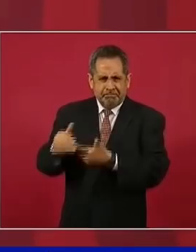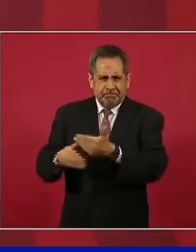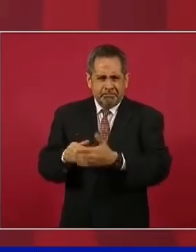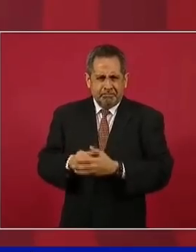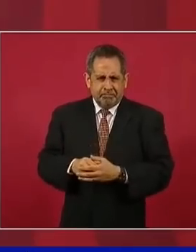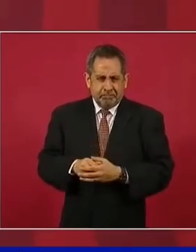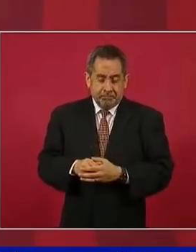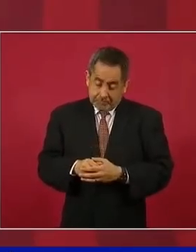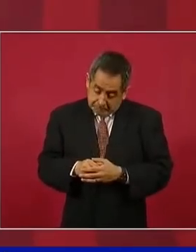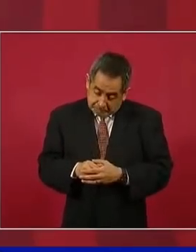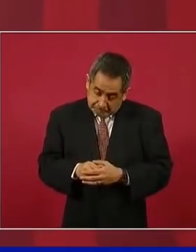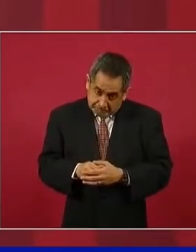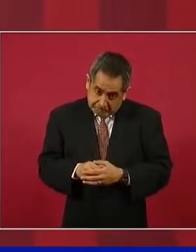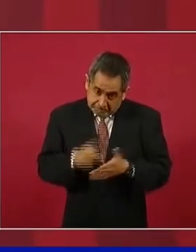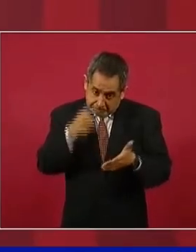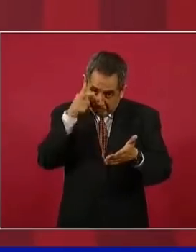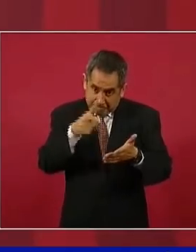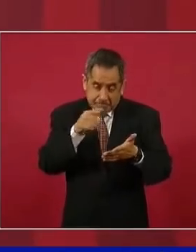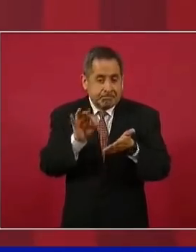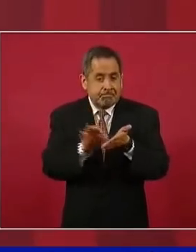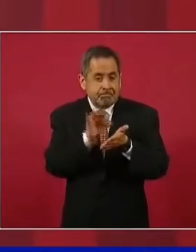Está hasta bordado.